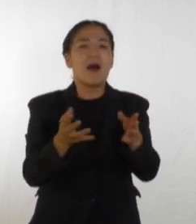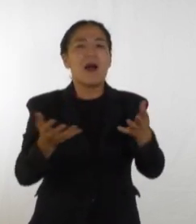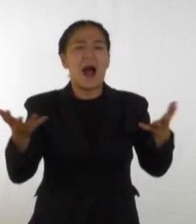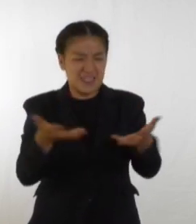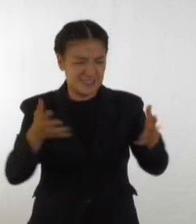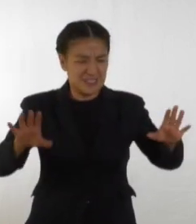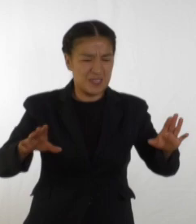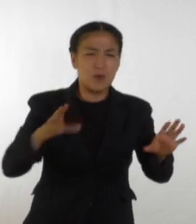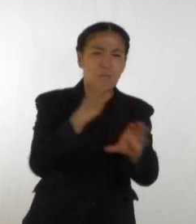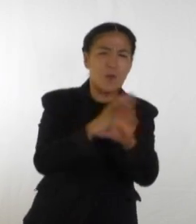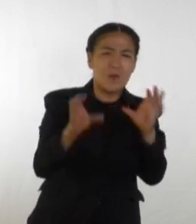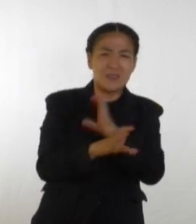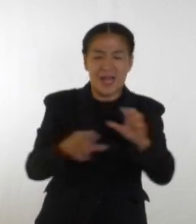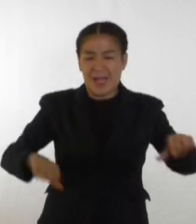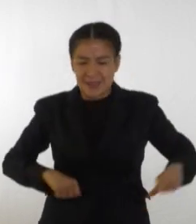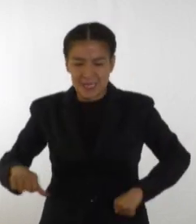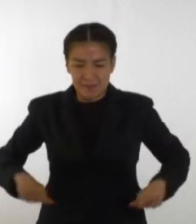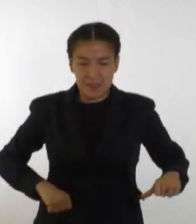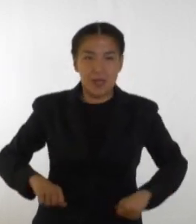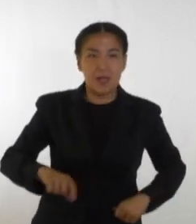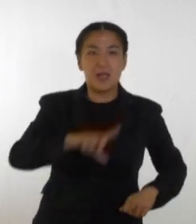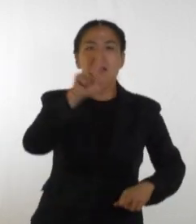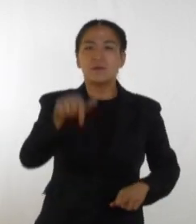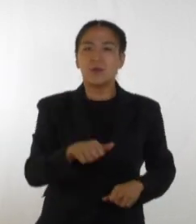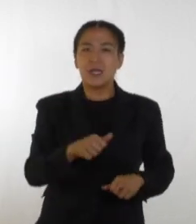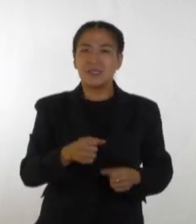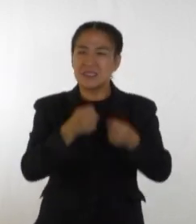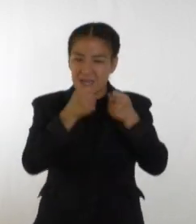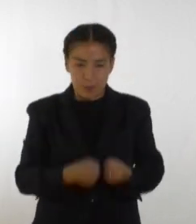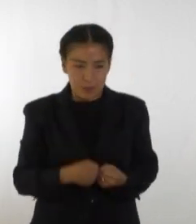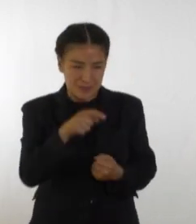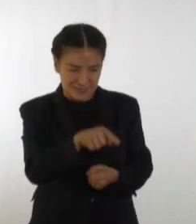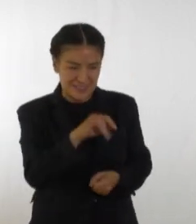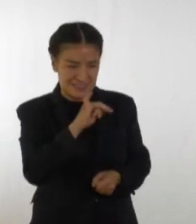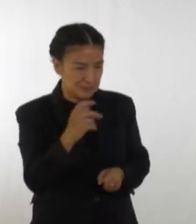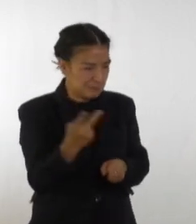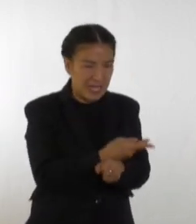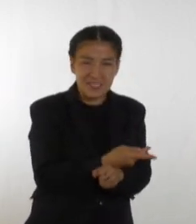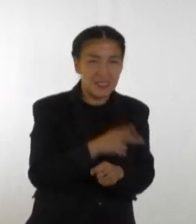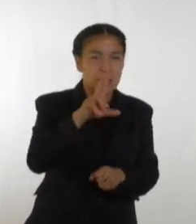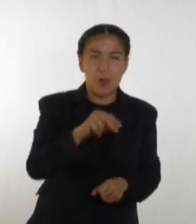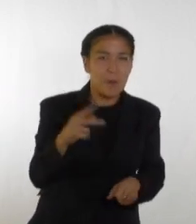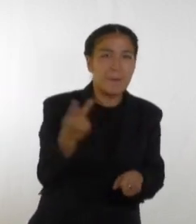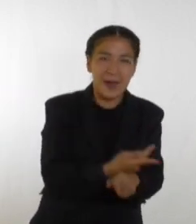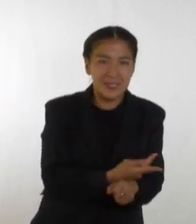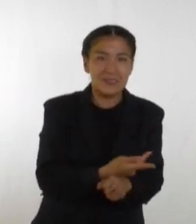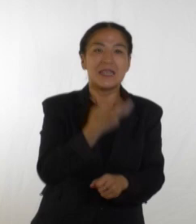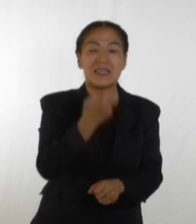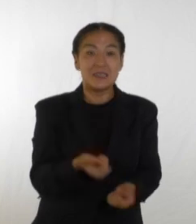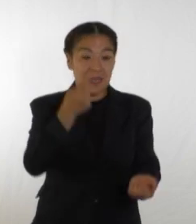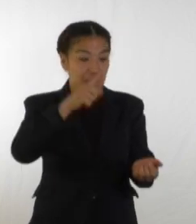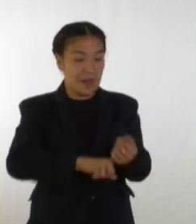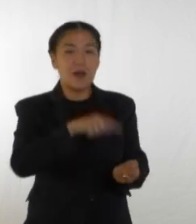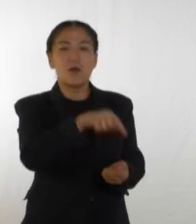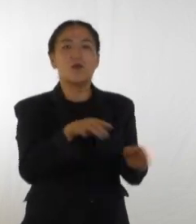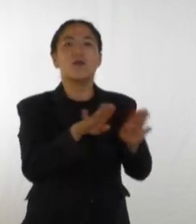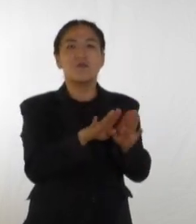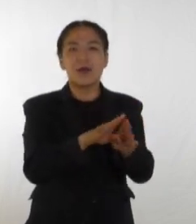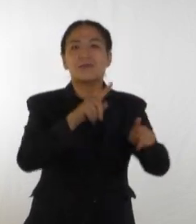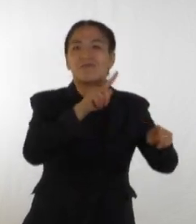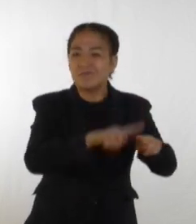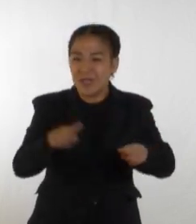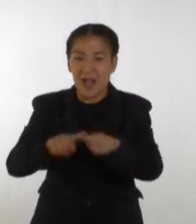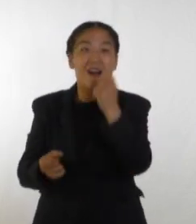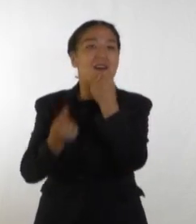que realizamos que podemos de alguna manera determinar qué va a pasar, pero dentro de ese mismo fenómeno hay